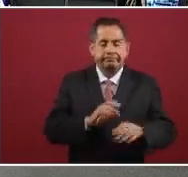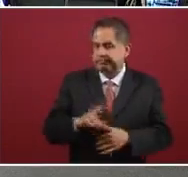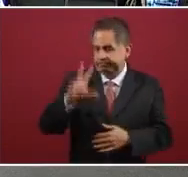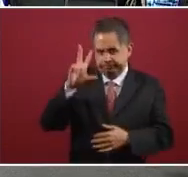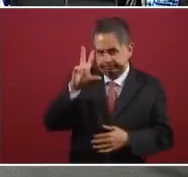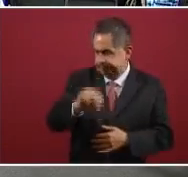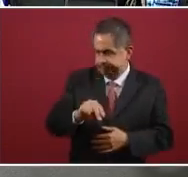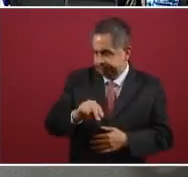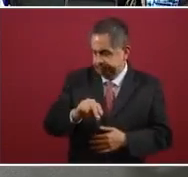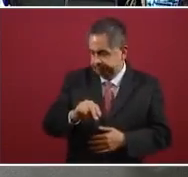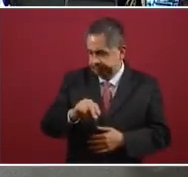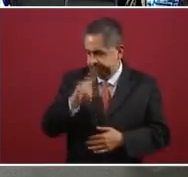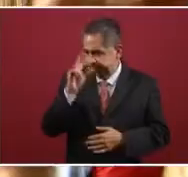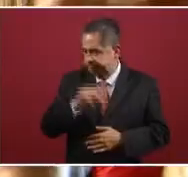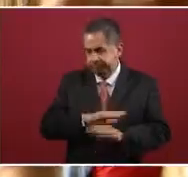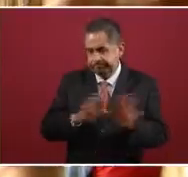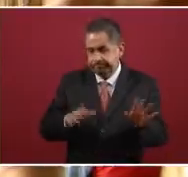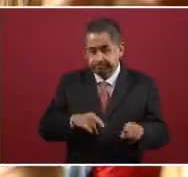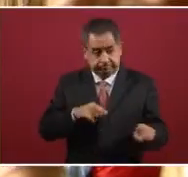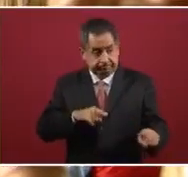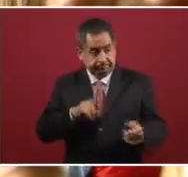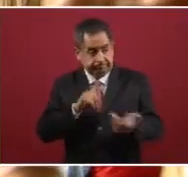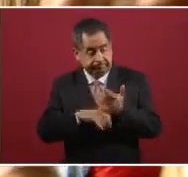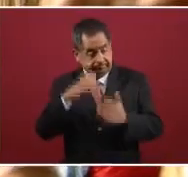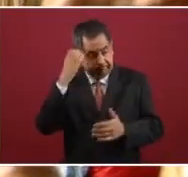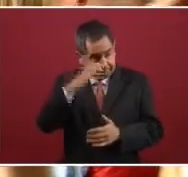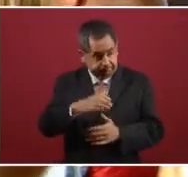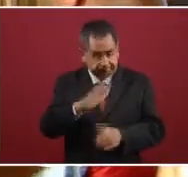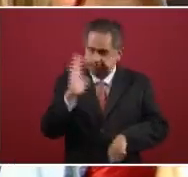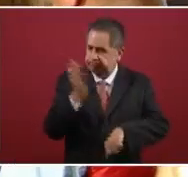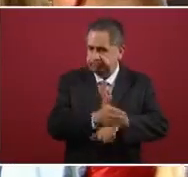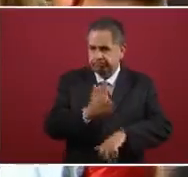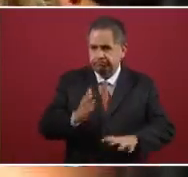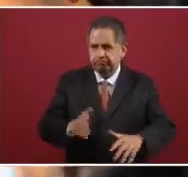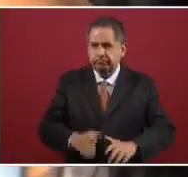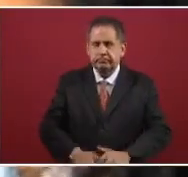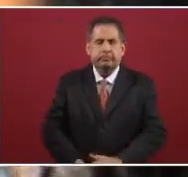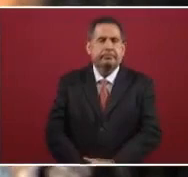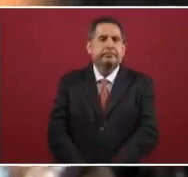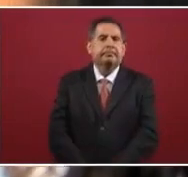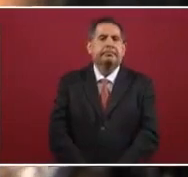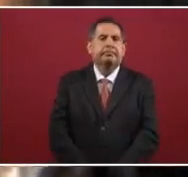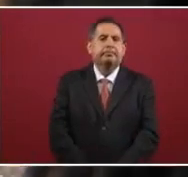para quienes cometen crímenes.